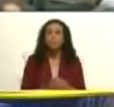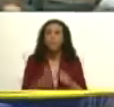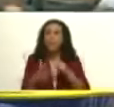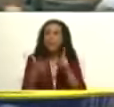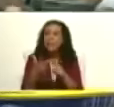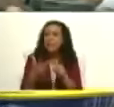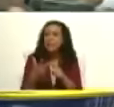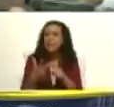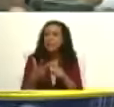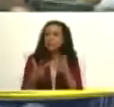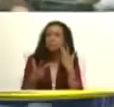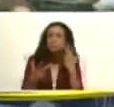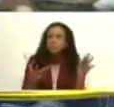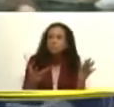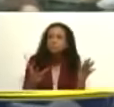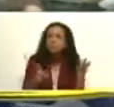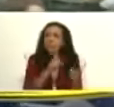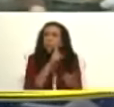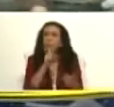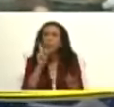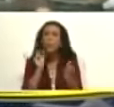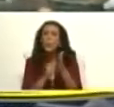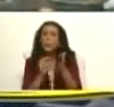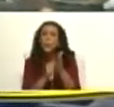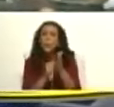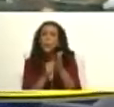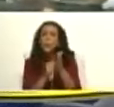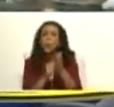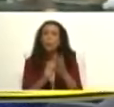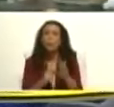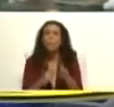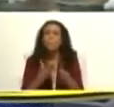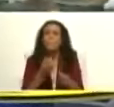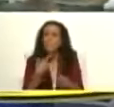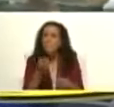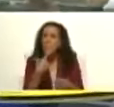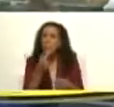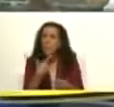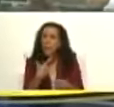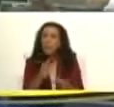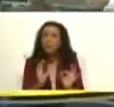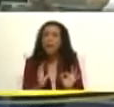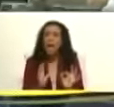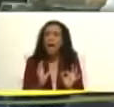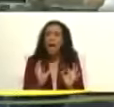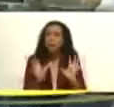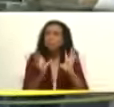tercero, le pusieron aquí un punto encima. Medicamento